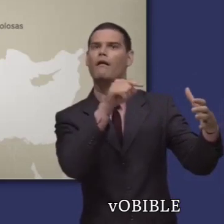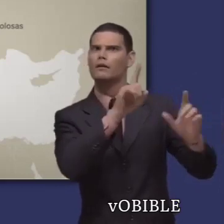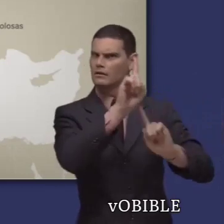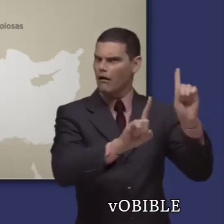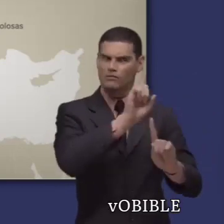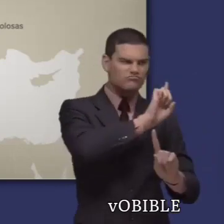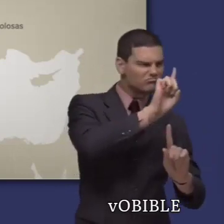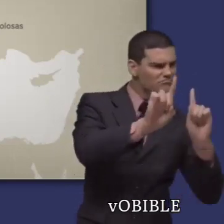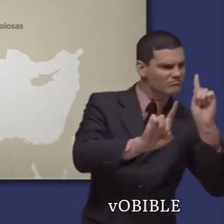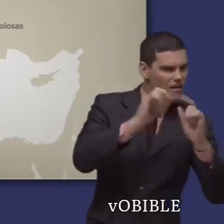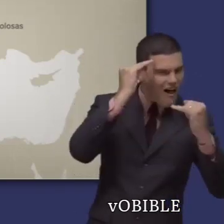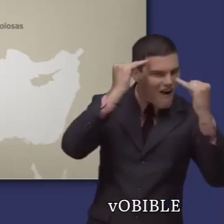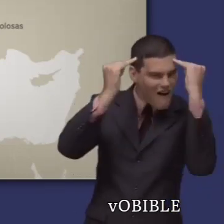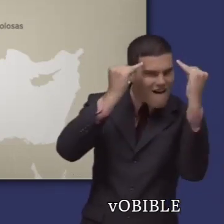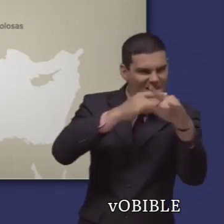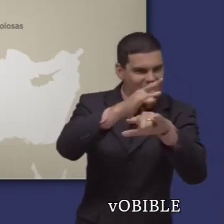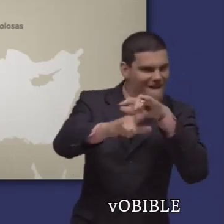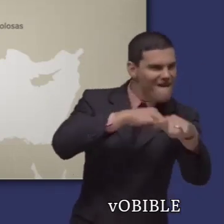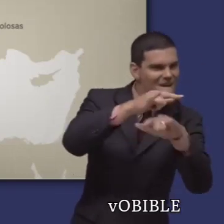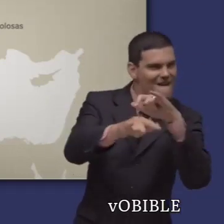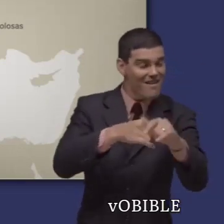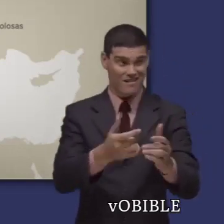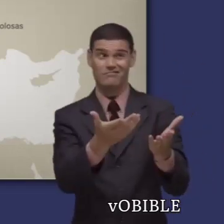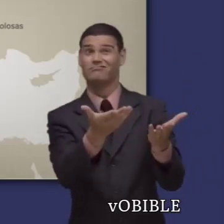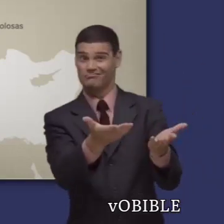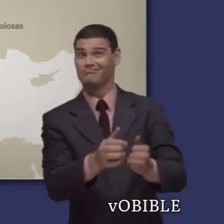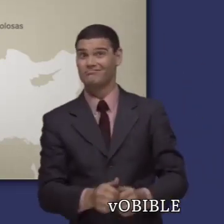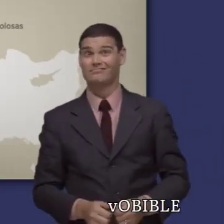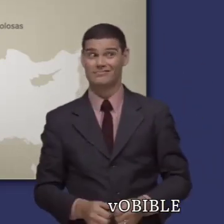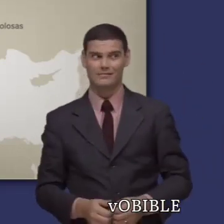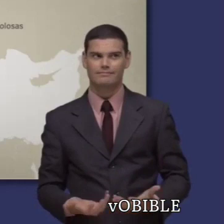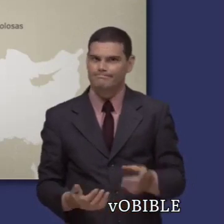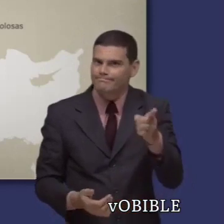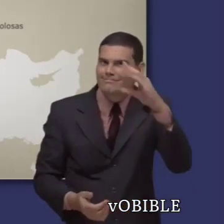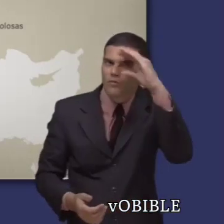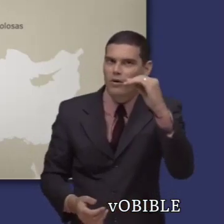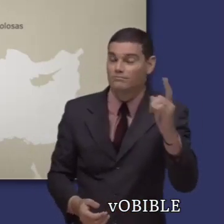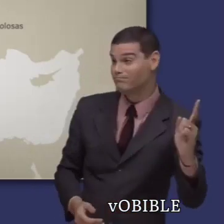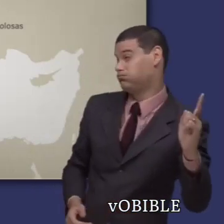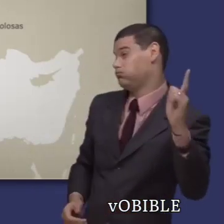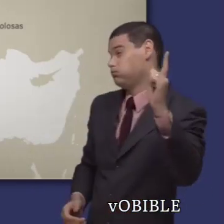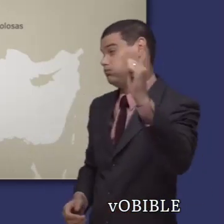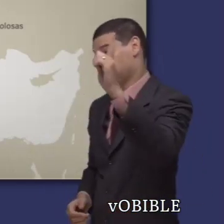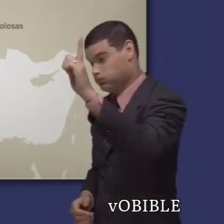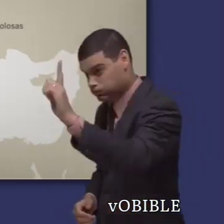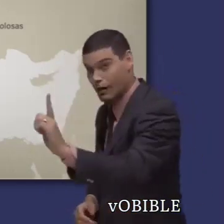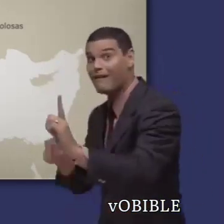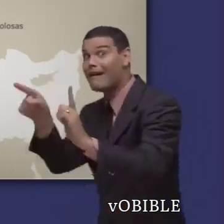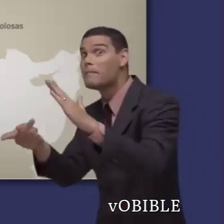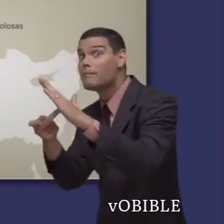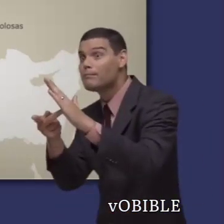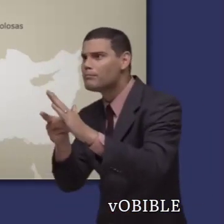maestros falsos intentaron confundir a los cristianos colosenses con filosofías engañosas. Epafras viajó cientos de kilómetros